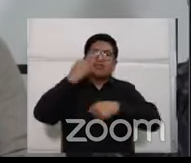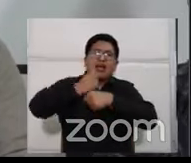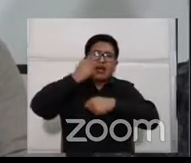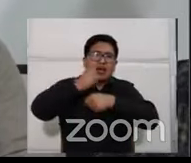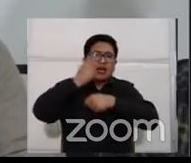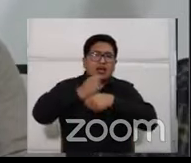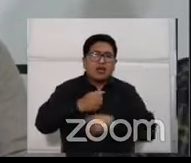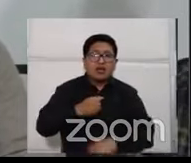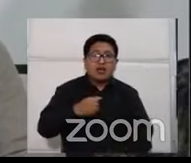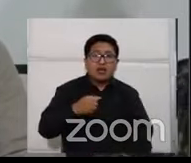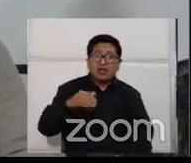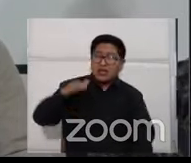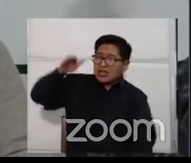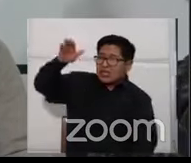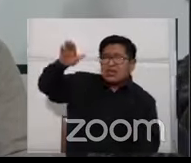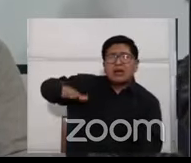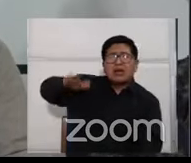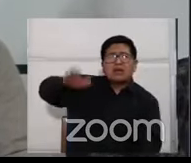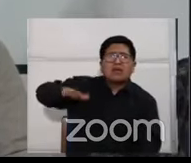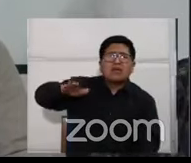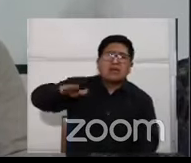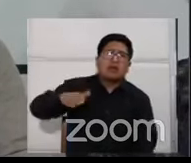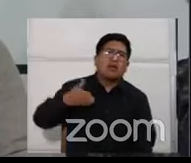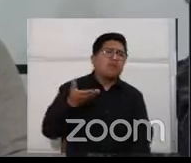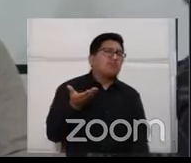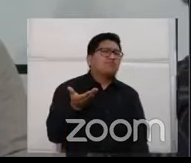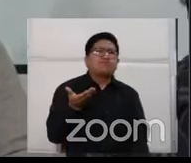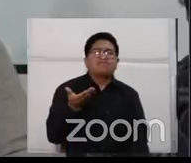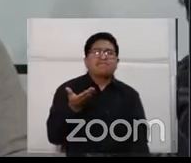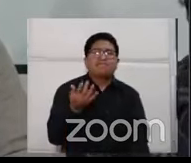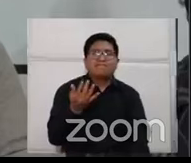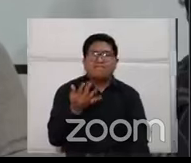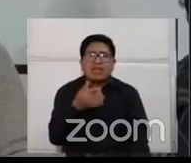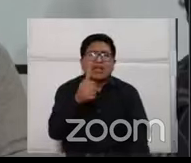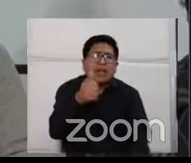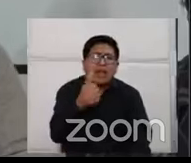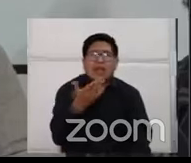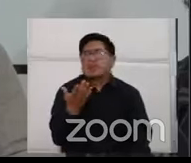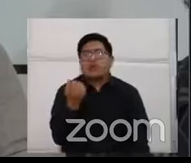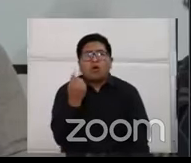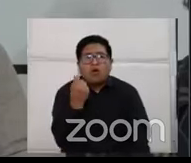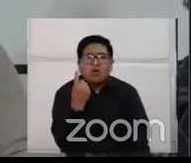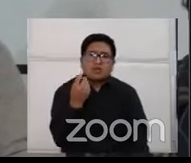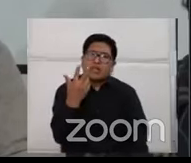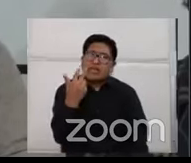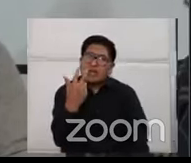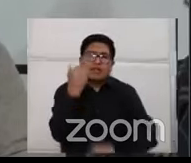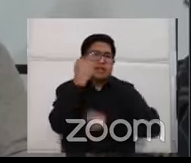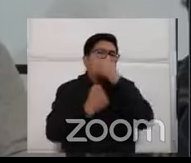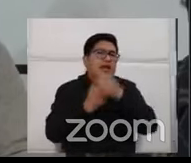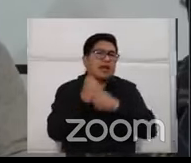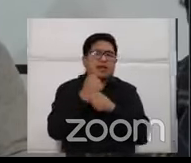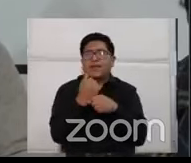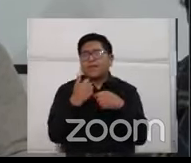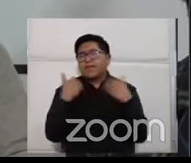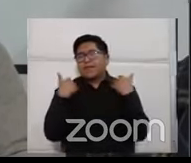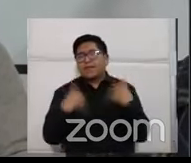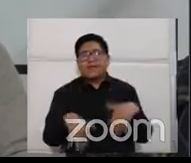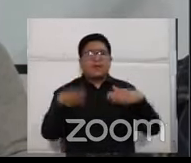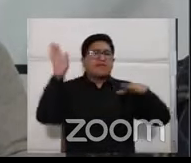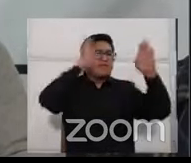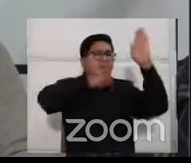chiquitos que tienen apenas de de 10 11 12 13 años y es muy preocupante y porque